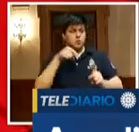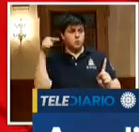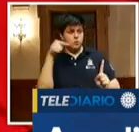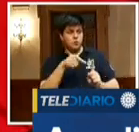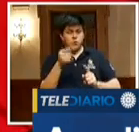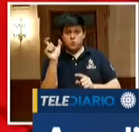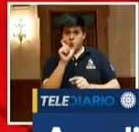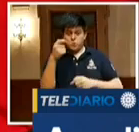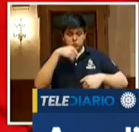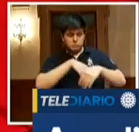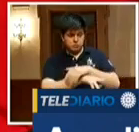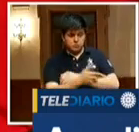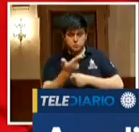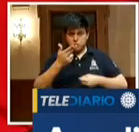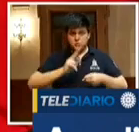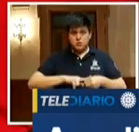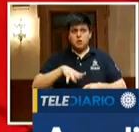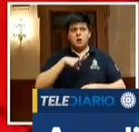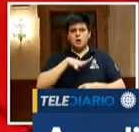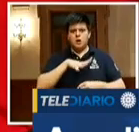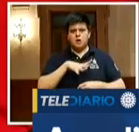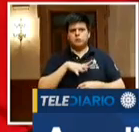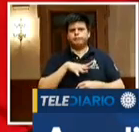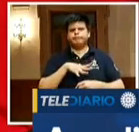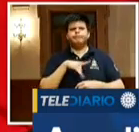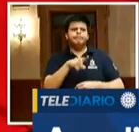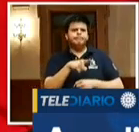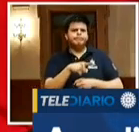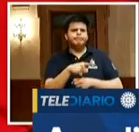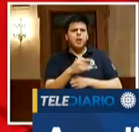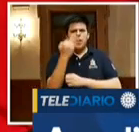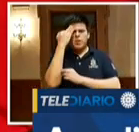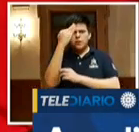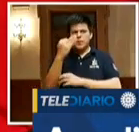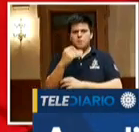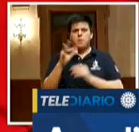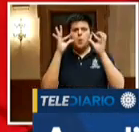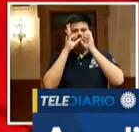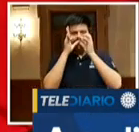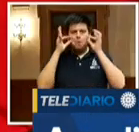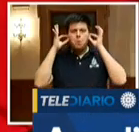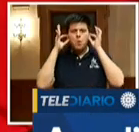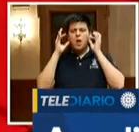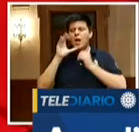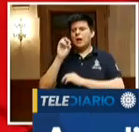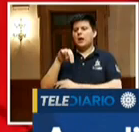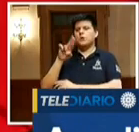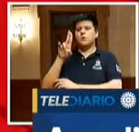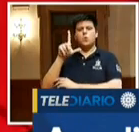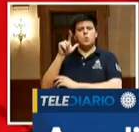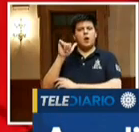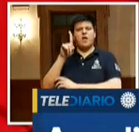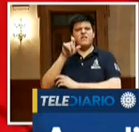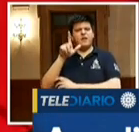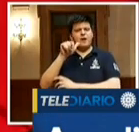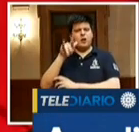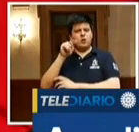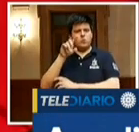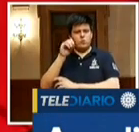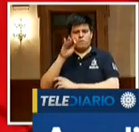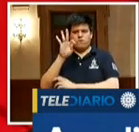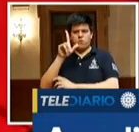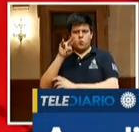hospitalización tuvo algo que se le llama cánula de alto flujo que es un dispositivo con el que afortunadamente